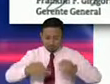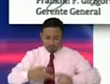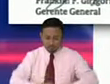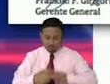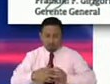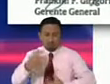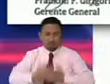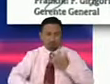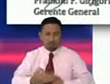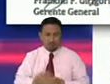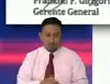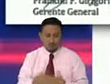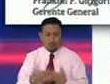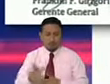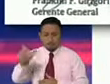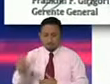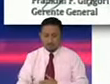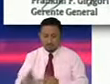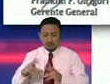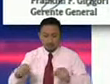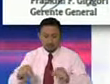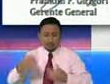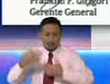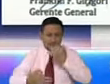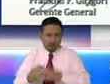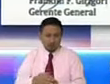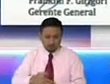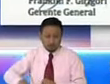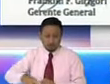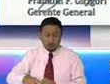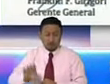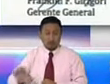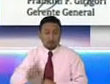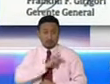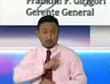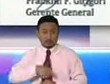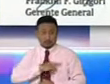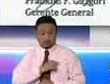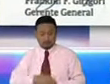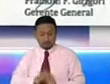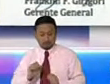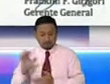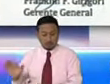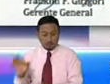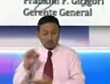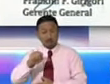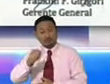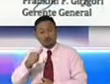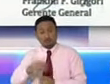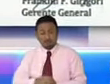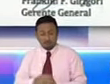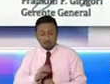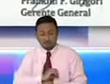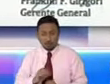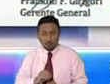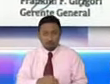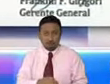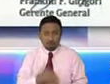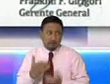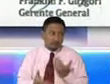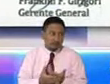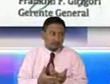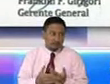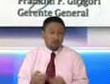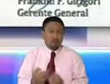pertinentes contra toda persona natural o jurídica que a título personal, en representación de otra o ostentando cargos